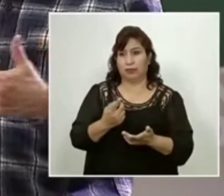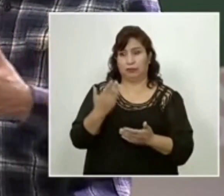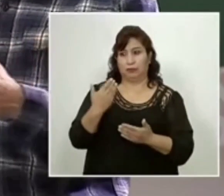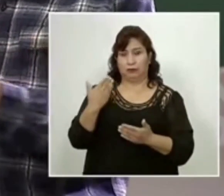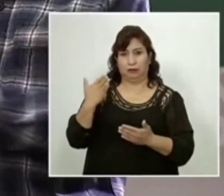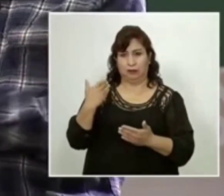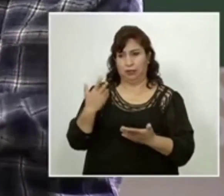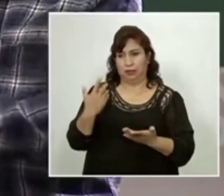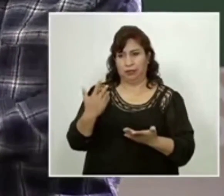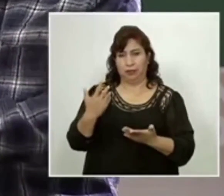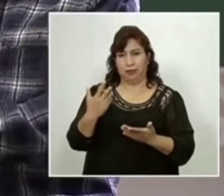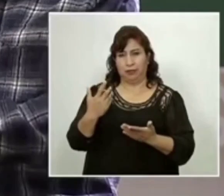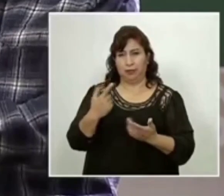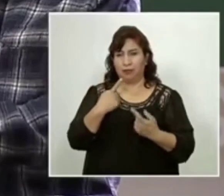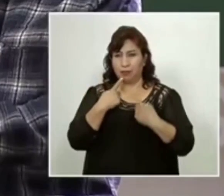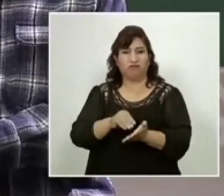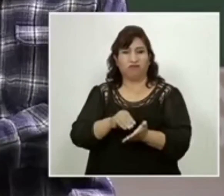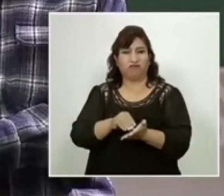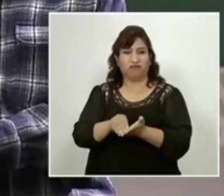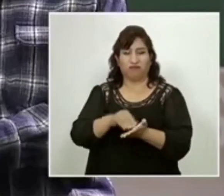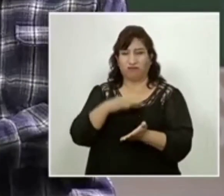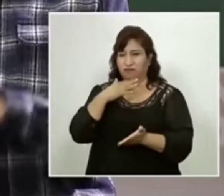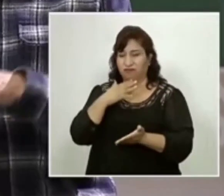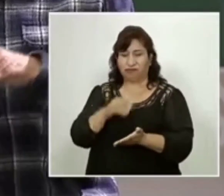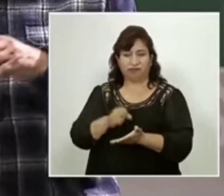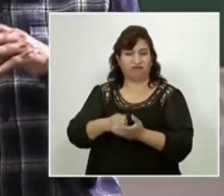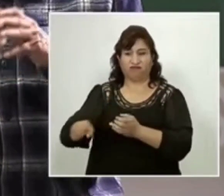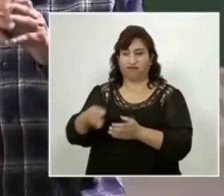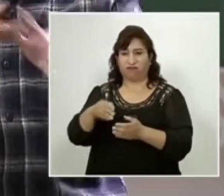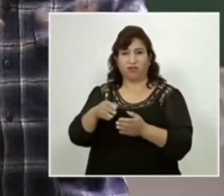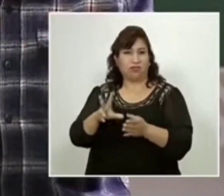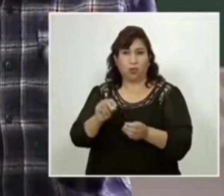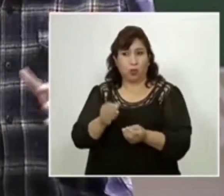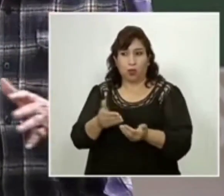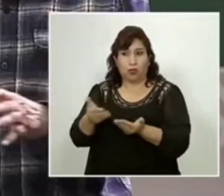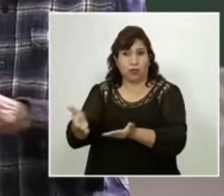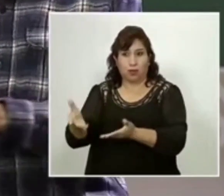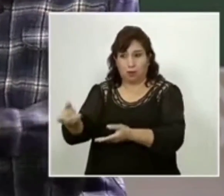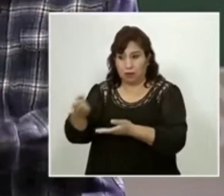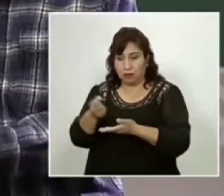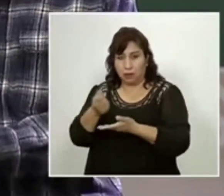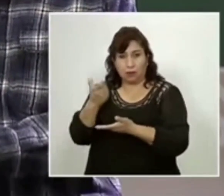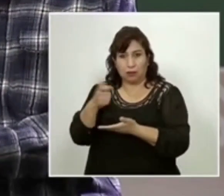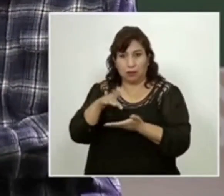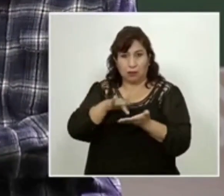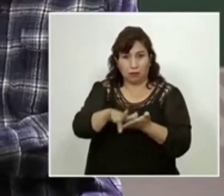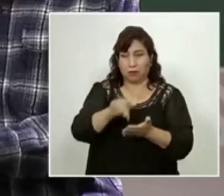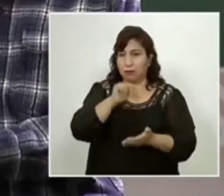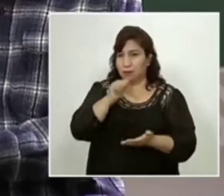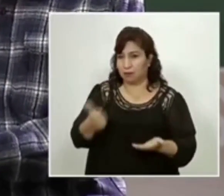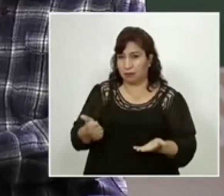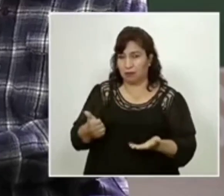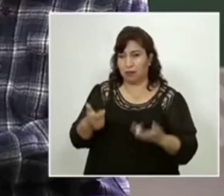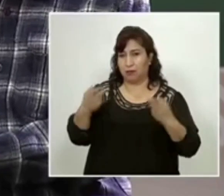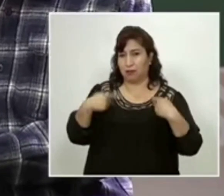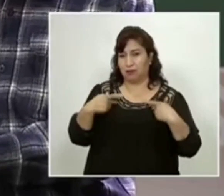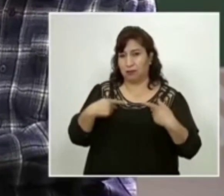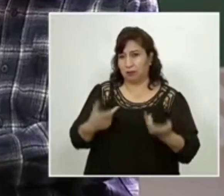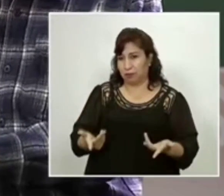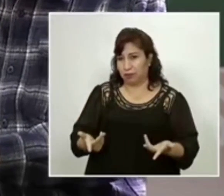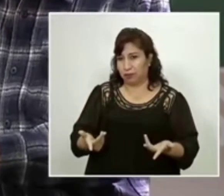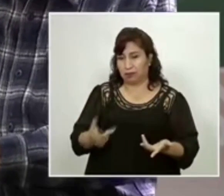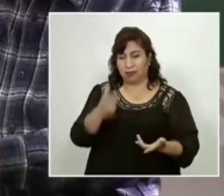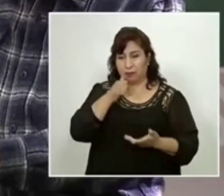diálogo que tuvimos porque no llegaba el apoyo a la